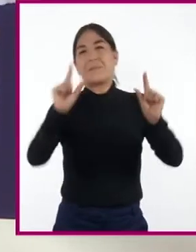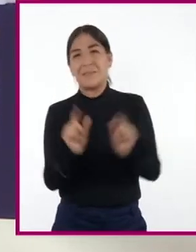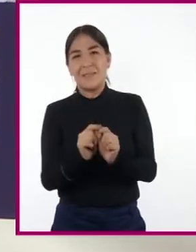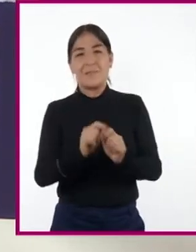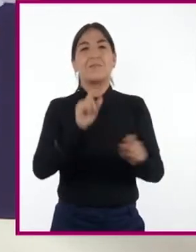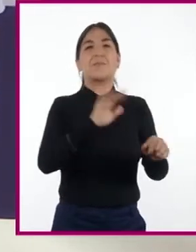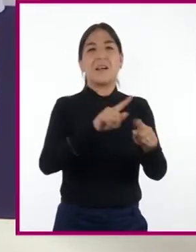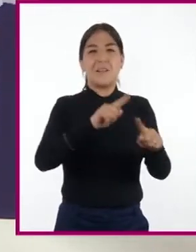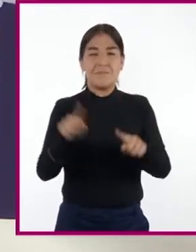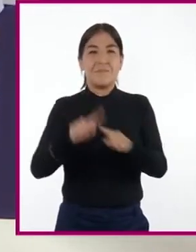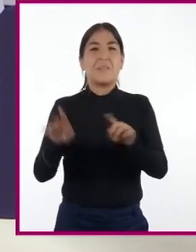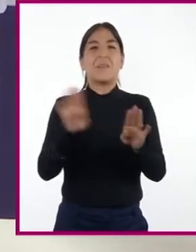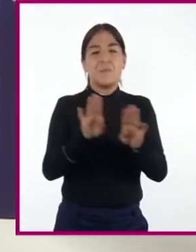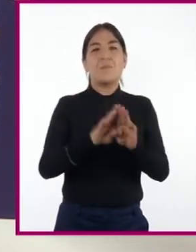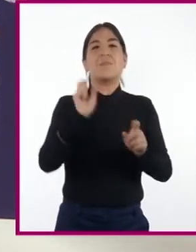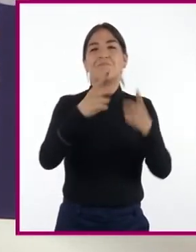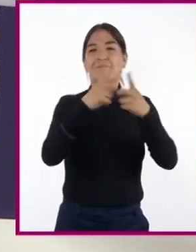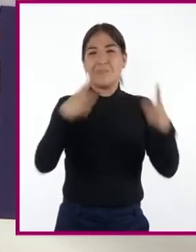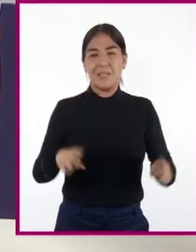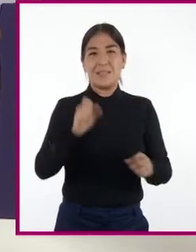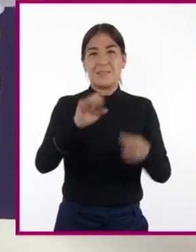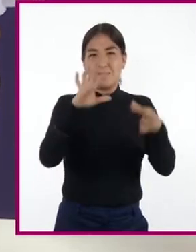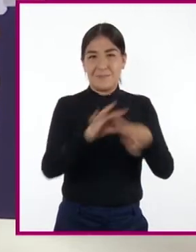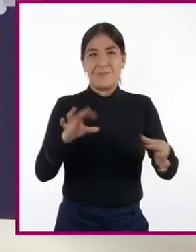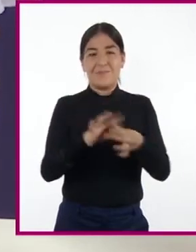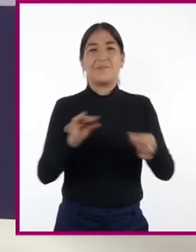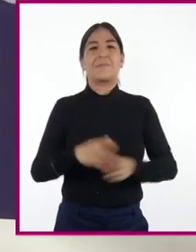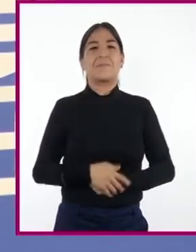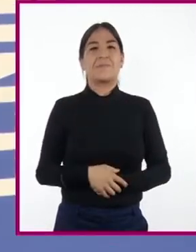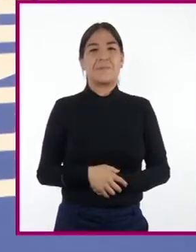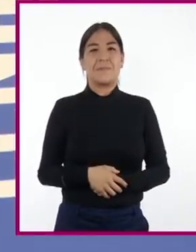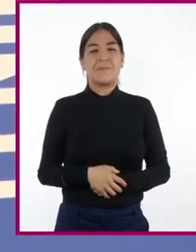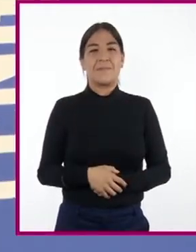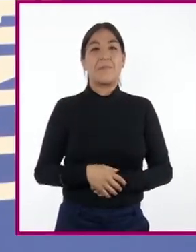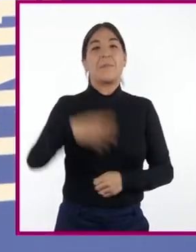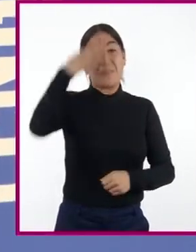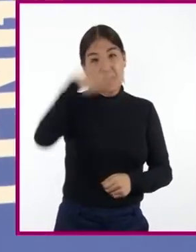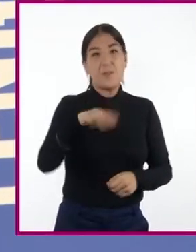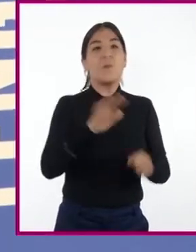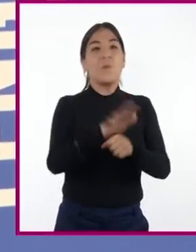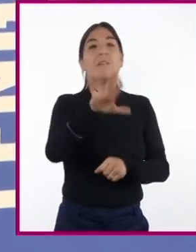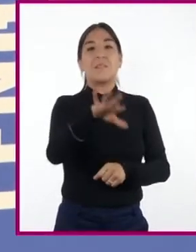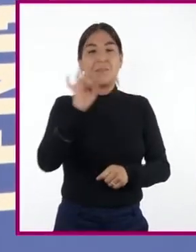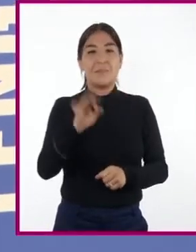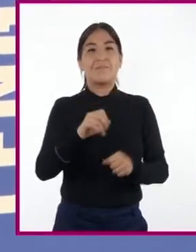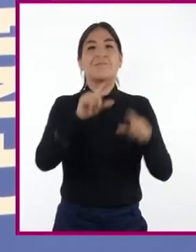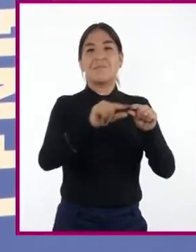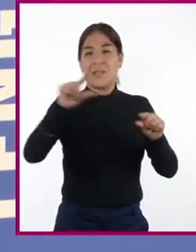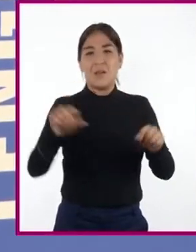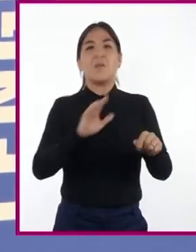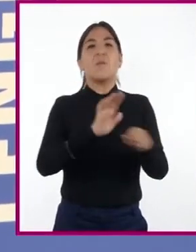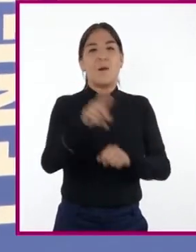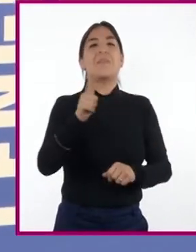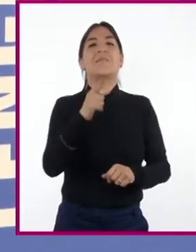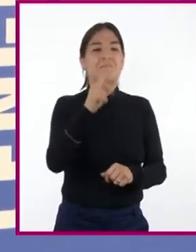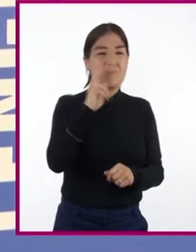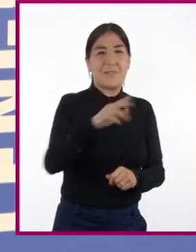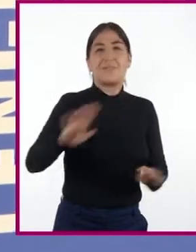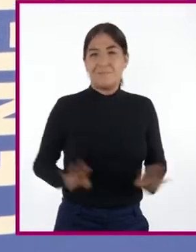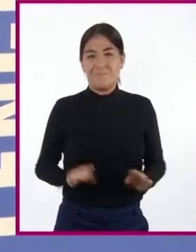varios elementos que nos sirven para desarrollar nuestra explicación. Hay que saber elegir qué recurso gráfico nos conviene más para